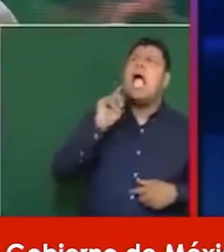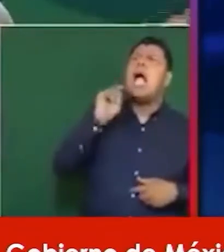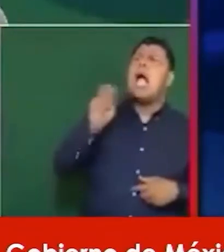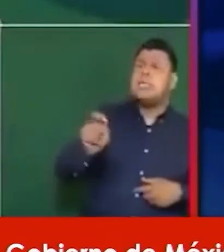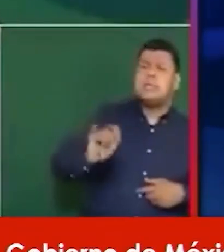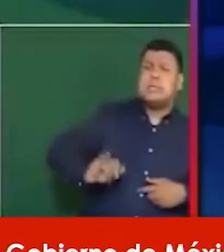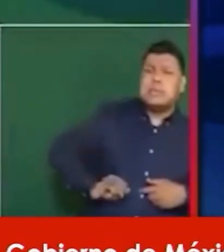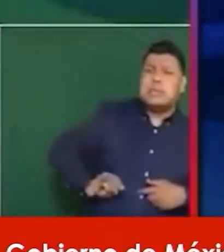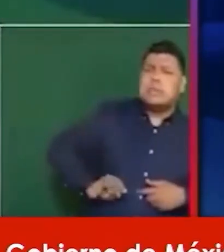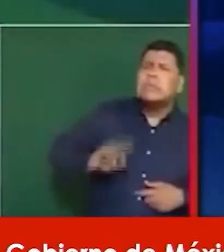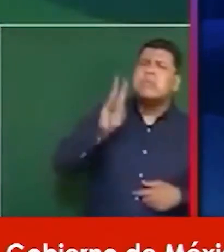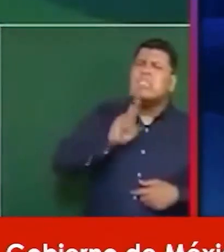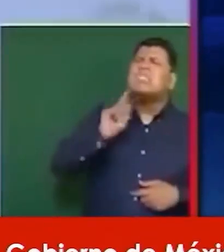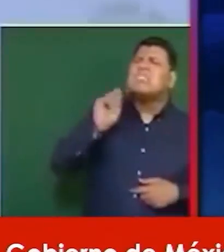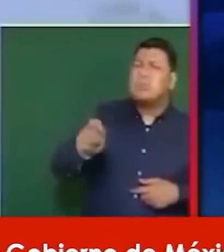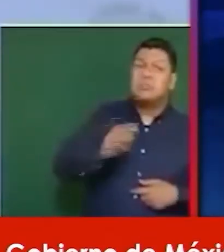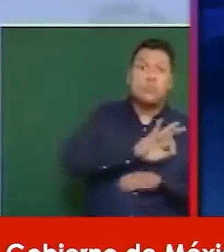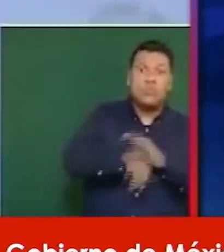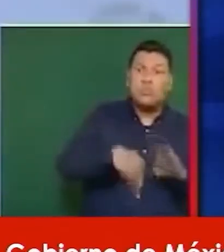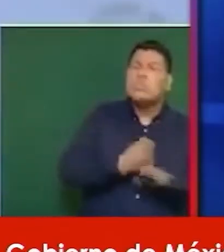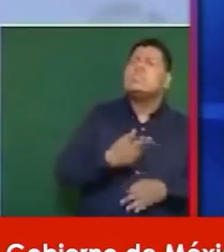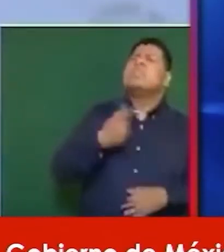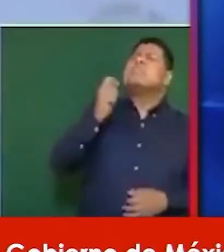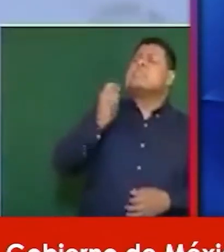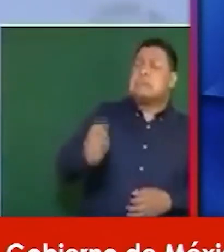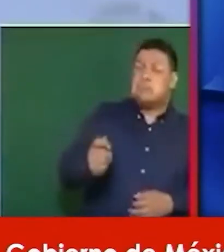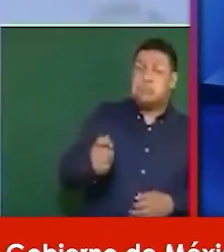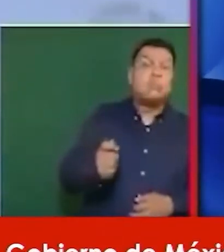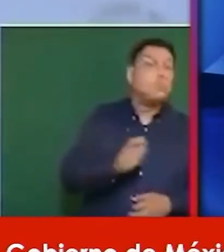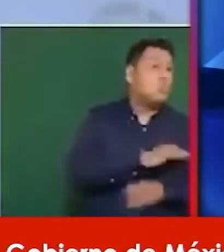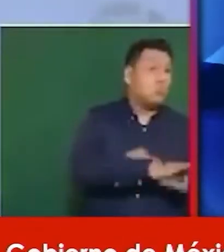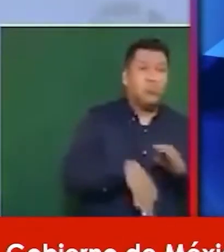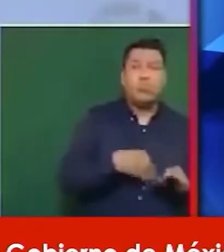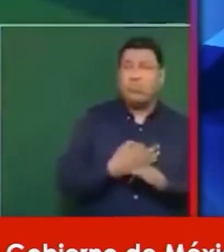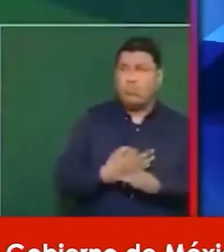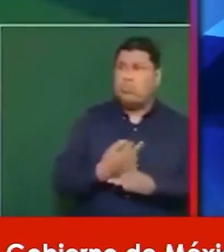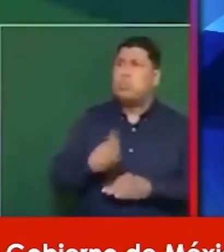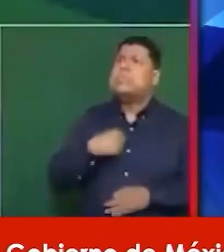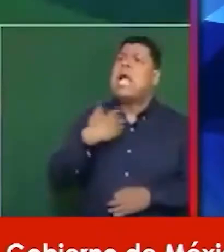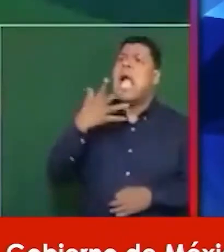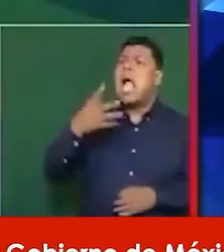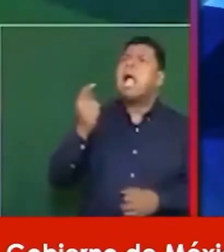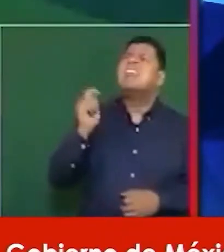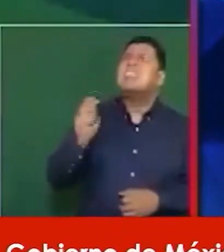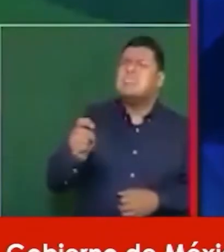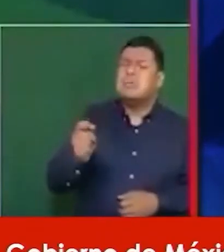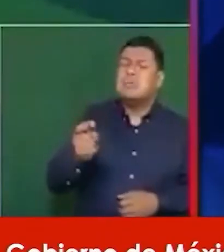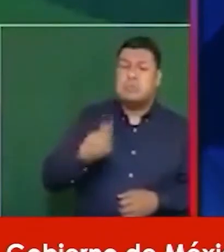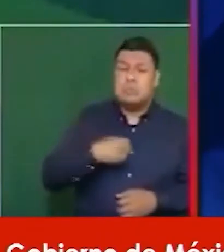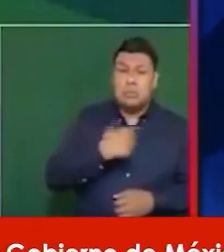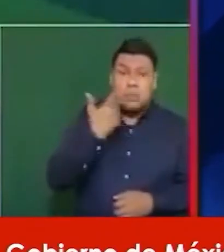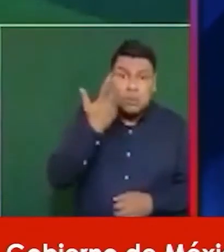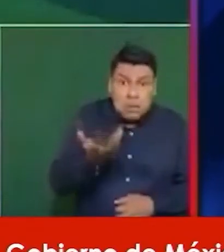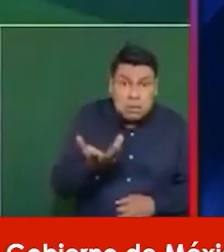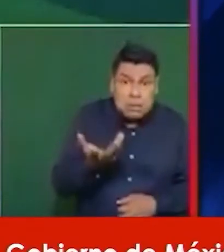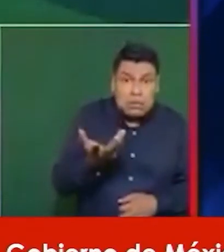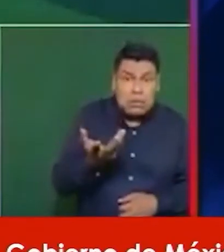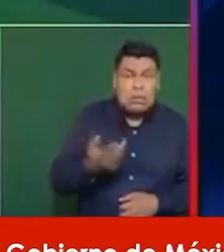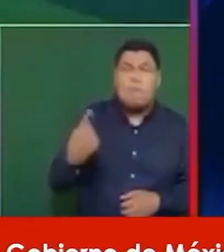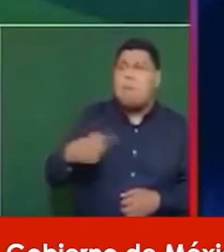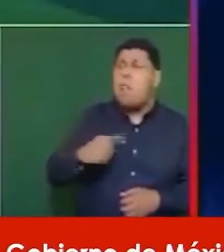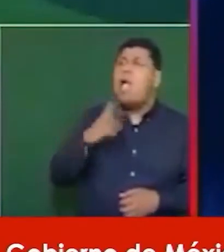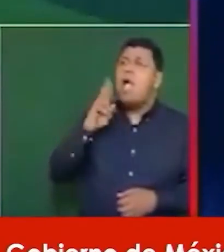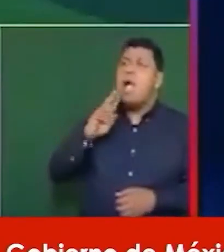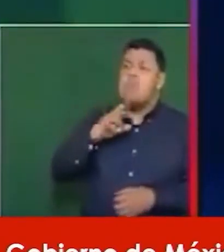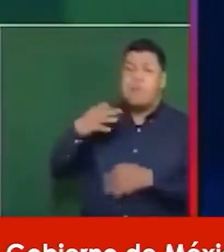a todos nos atañe, a todos nos importa. Ojalá